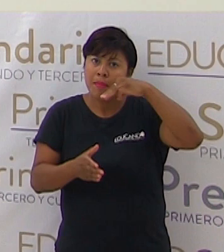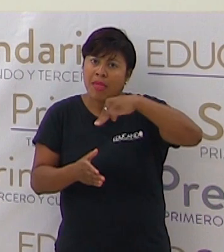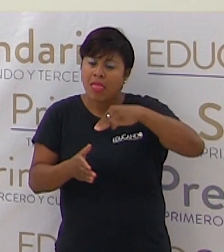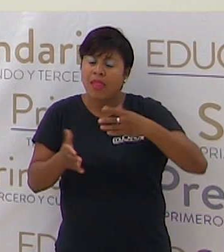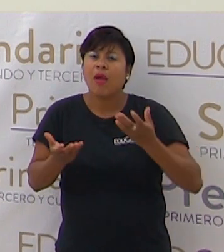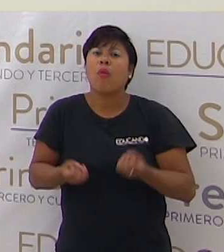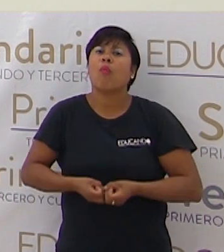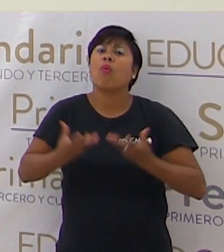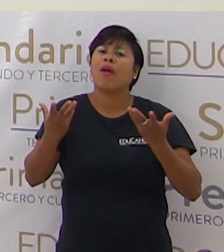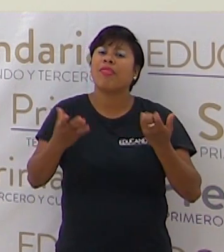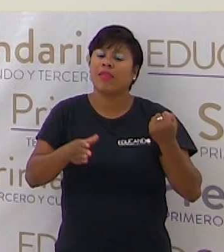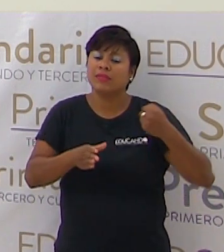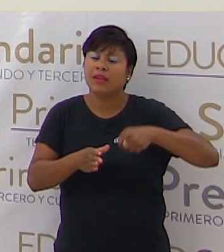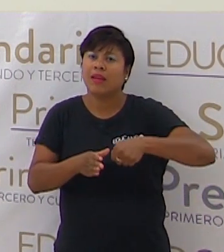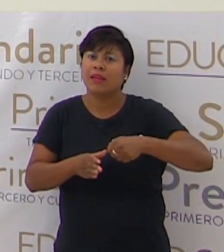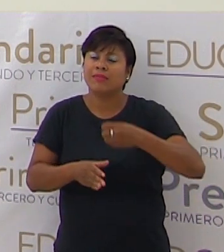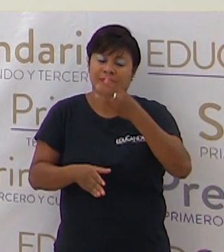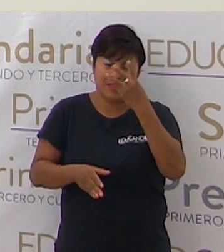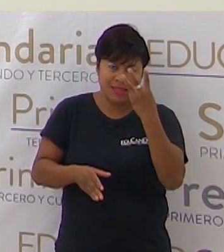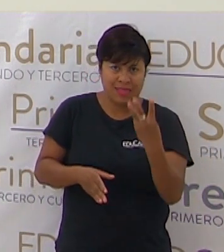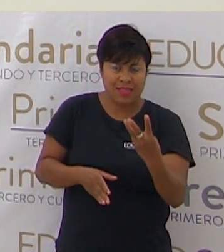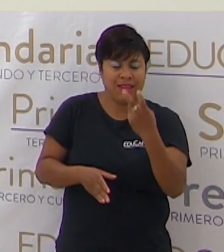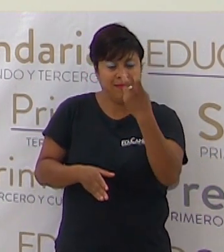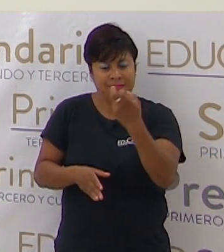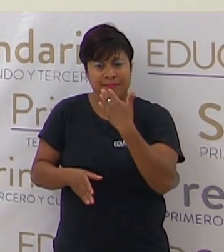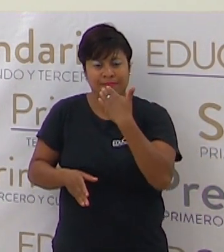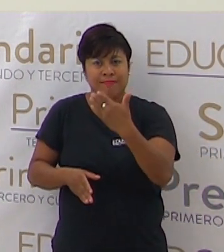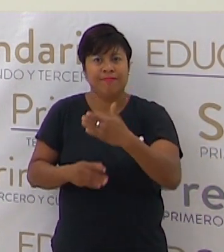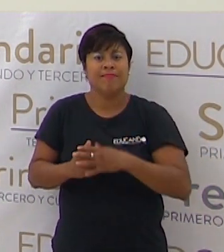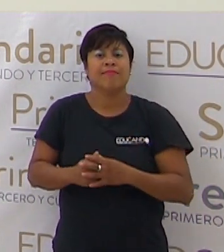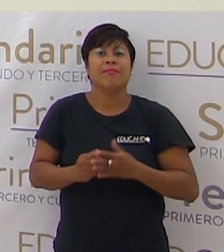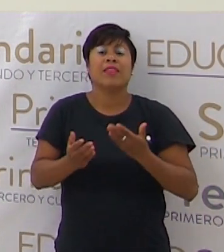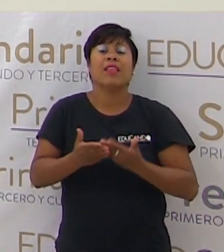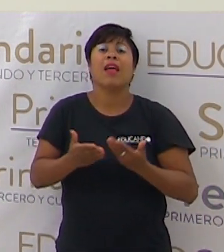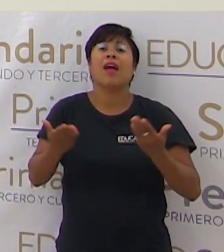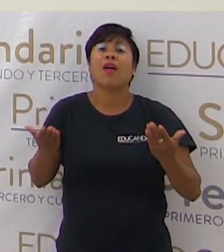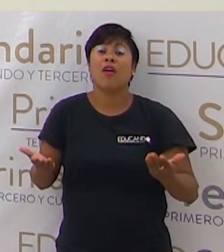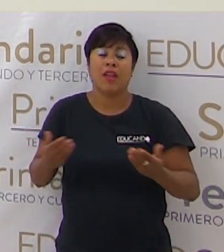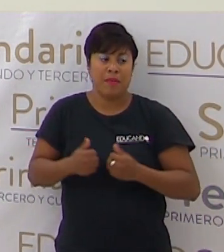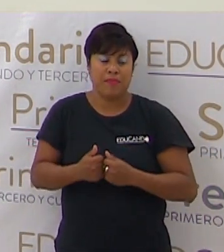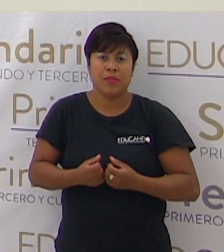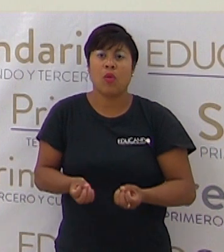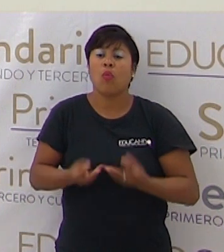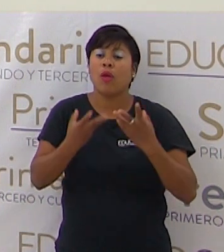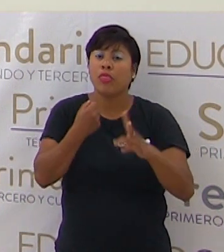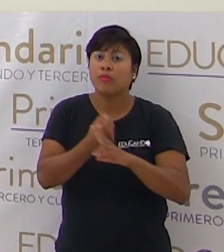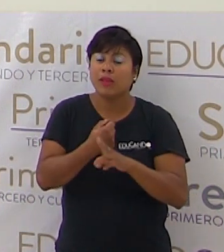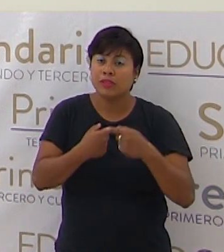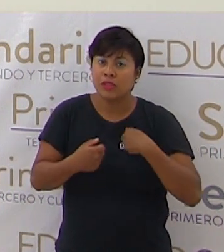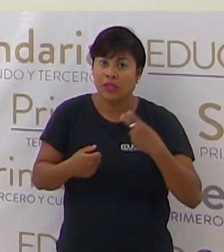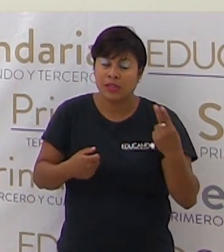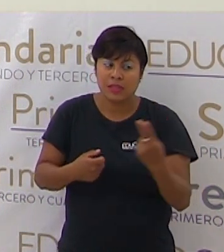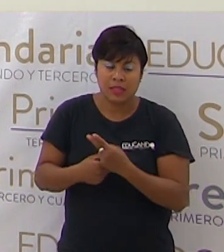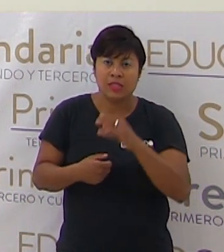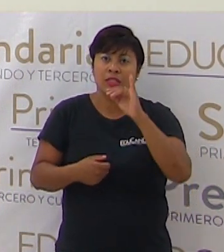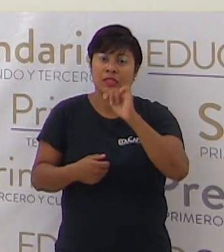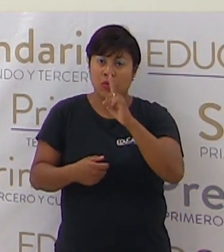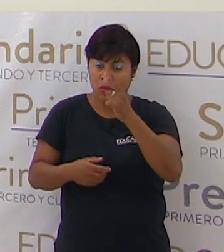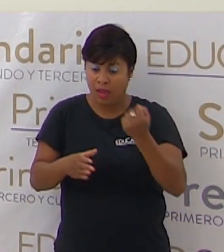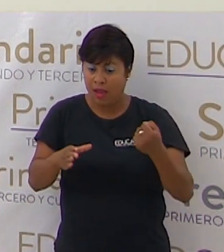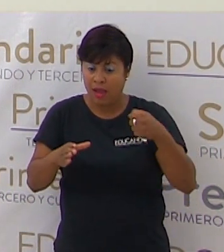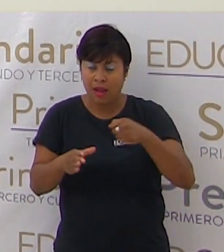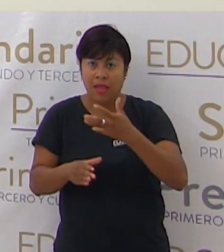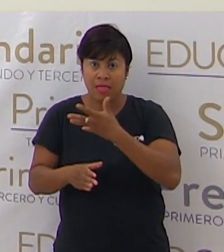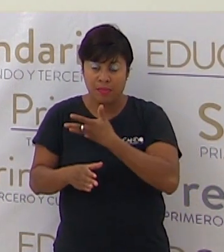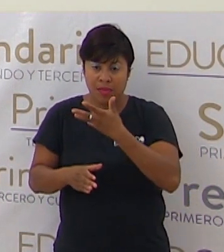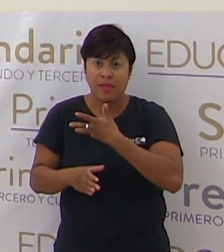¿cuántas medianas serían? Tres, muy bien. Ahora, ¿cuántos vasitos necesito si una jarra mediana